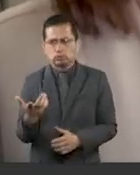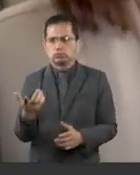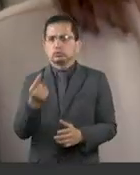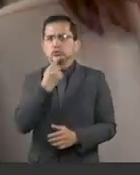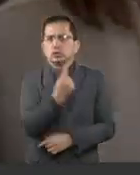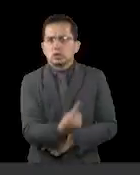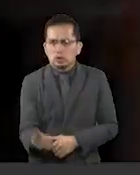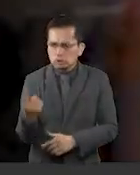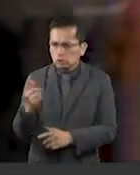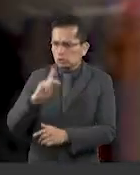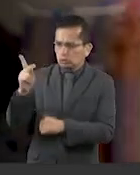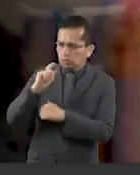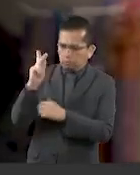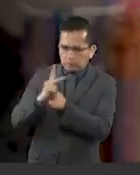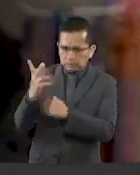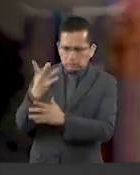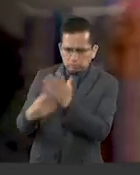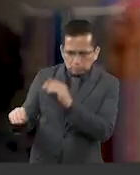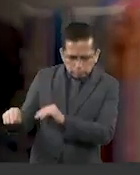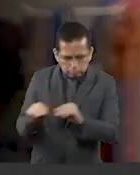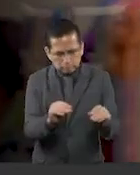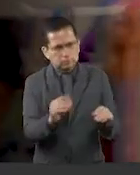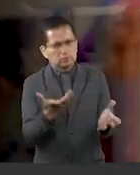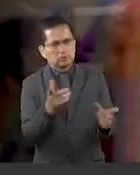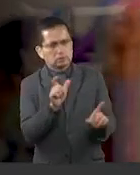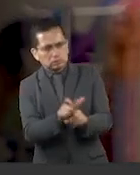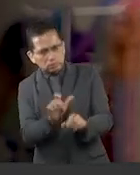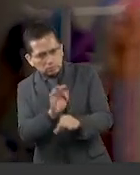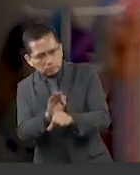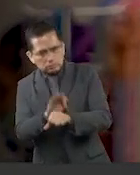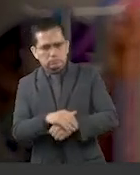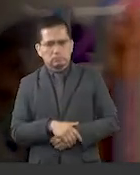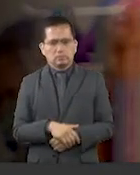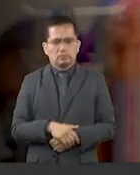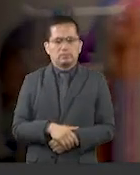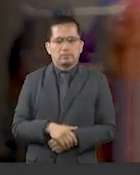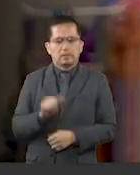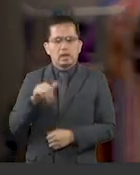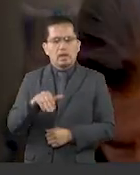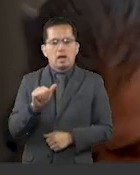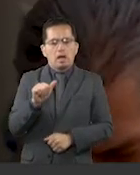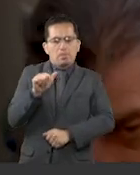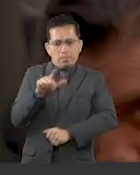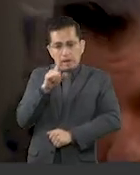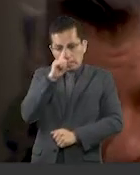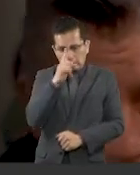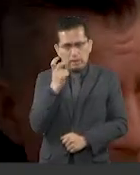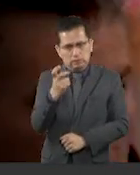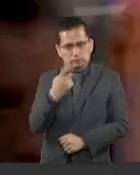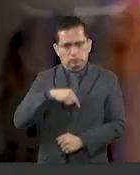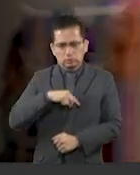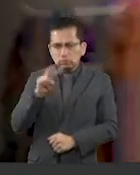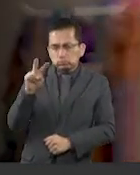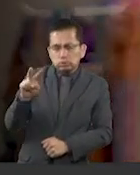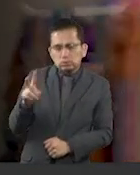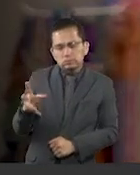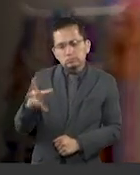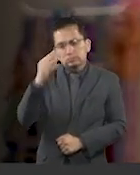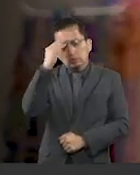niñez desplazada. Pero Amal nos da esperanza y también invoca este